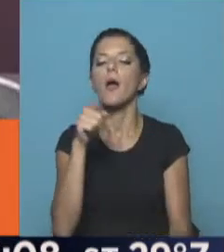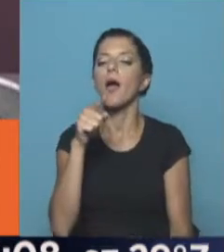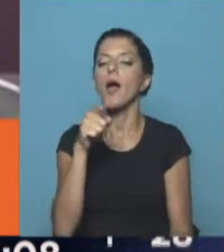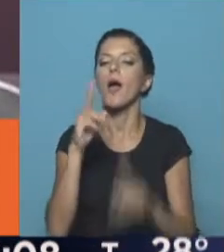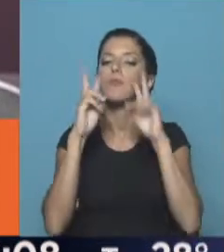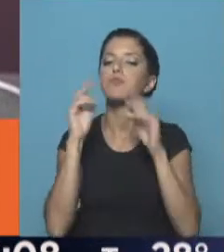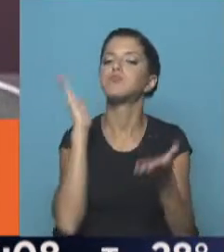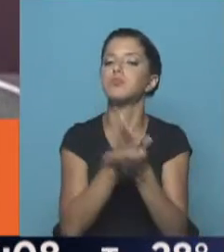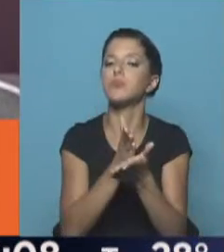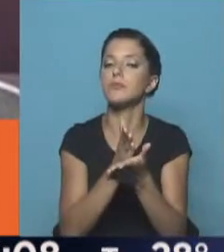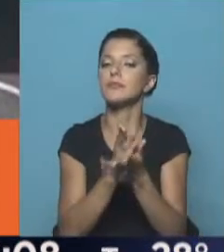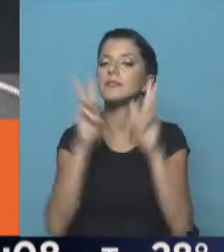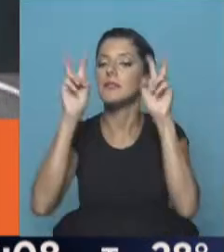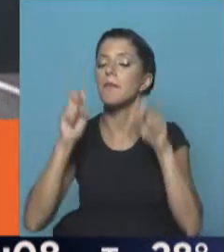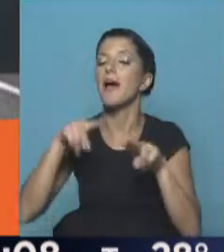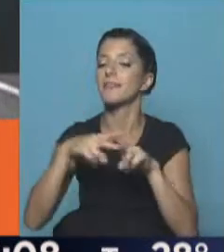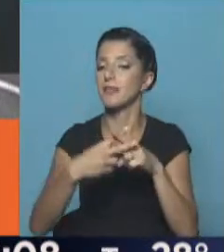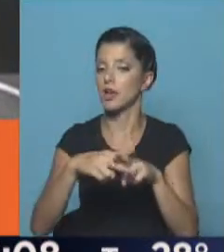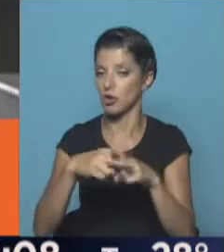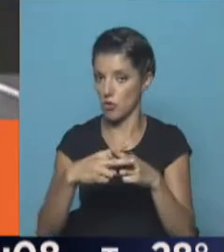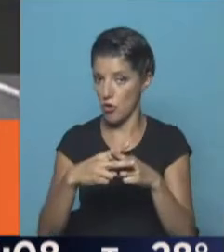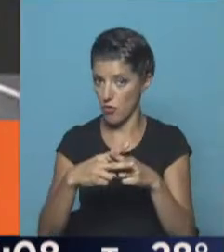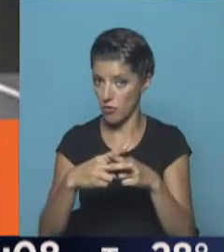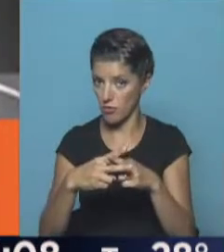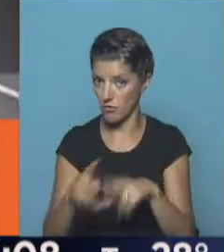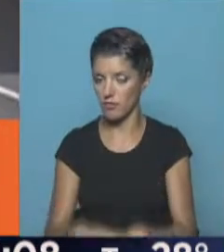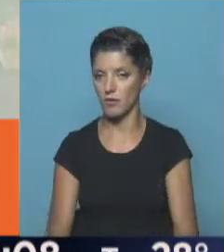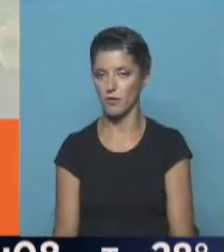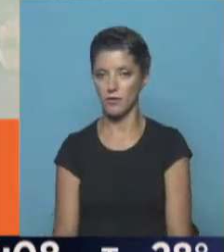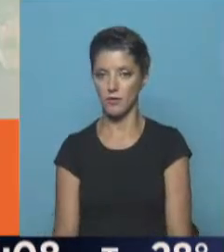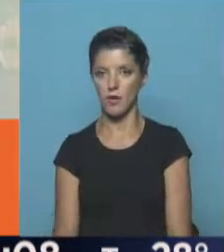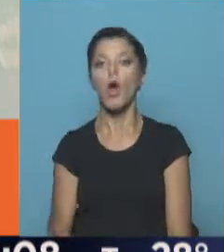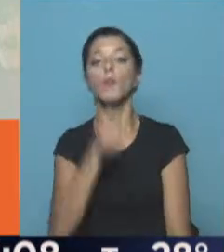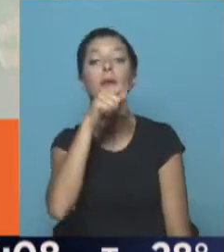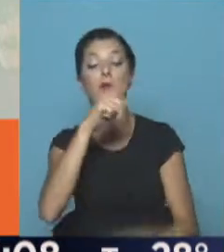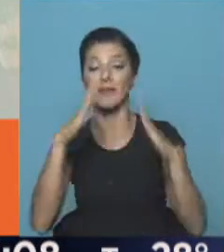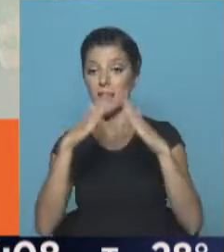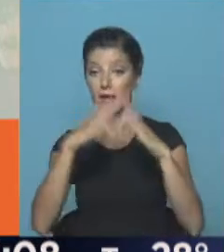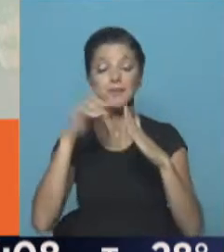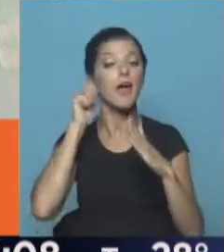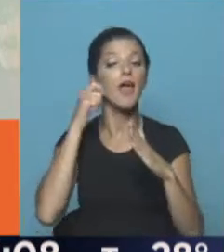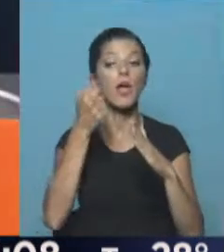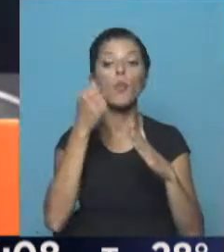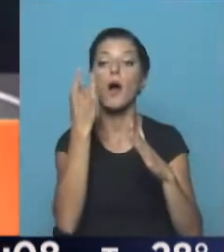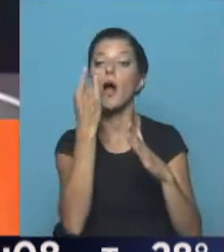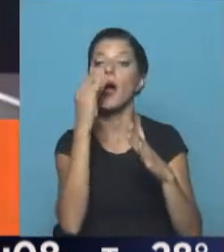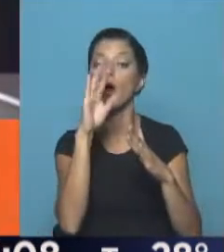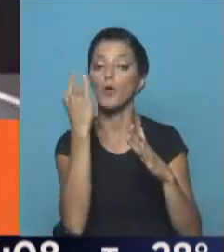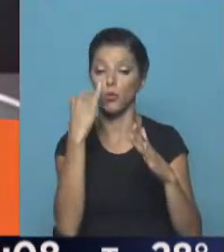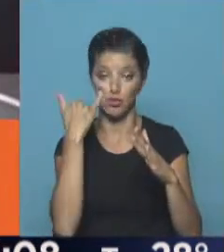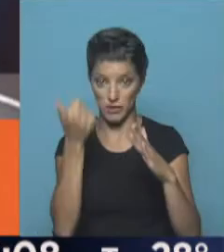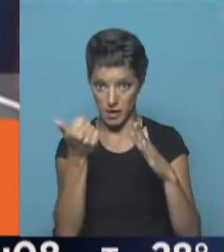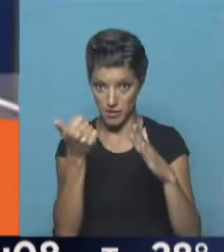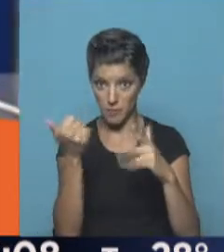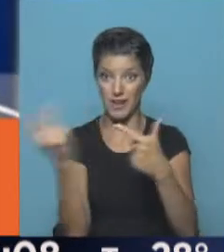casi técnicas sobre ese piso ese triplex en guardia porque está imputado la está imputada la